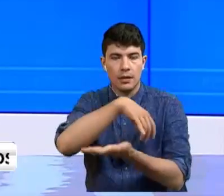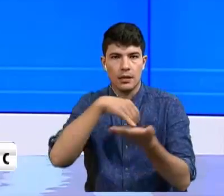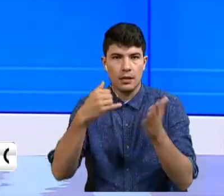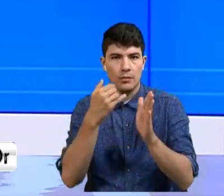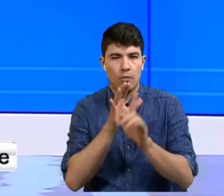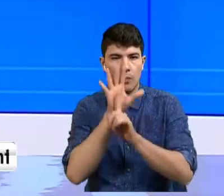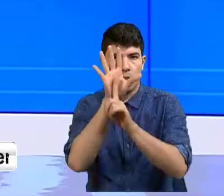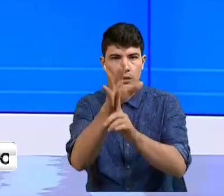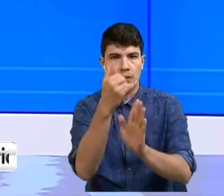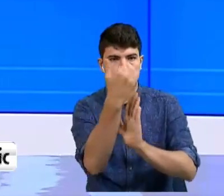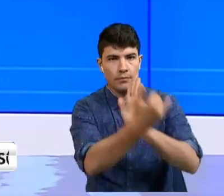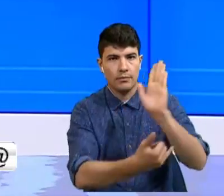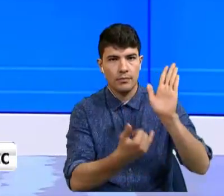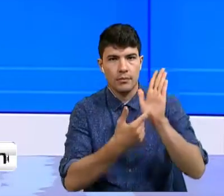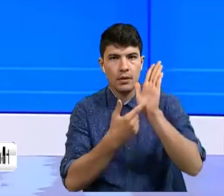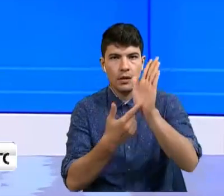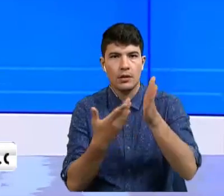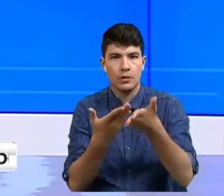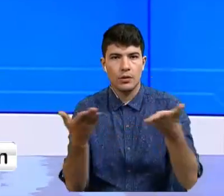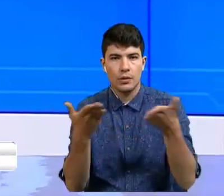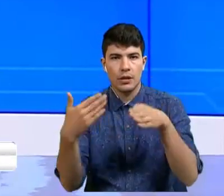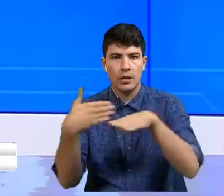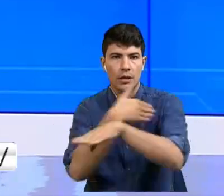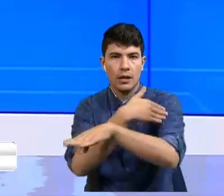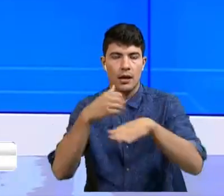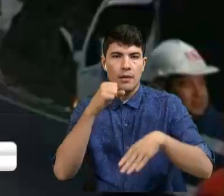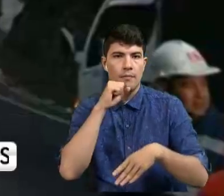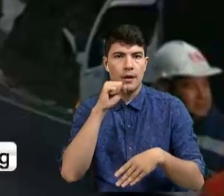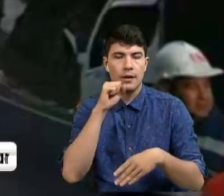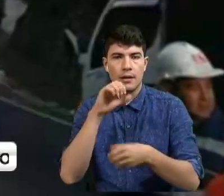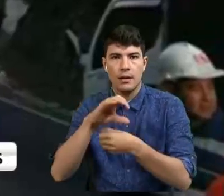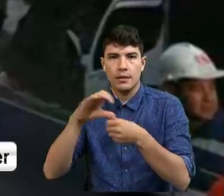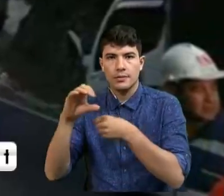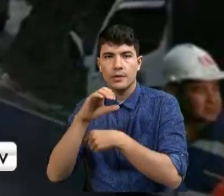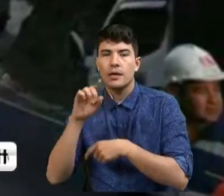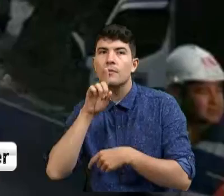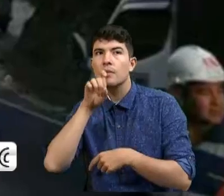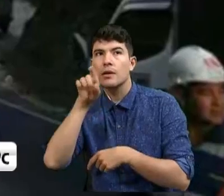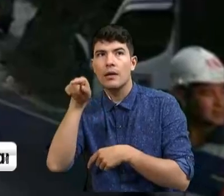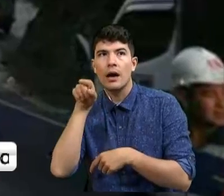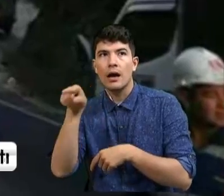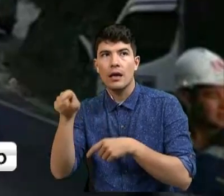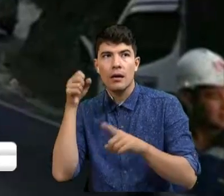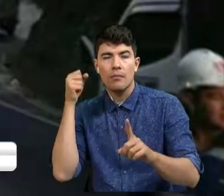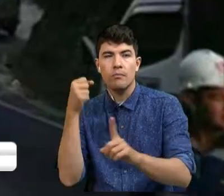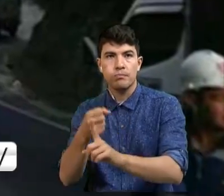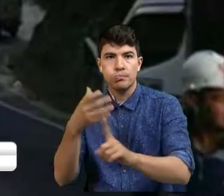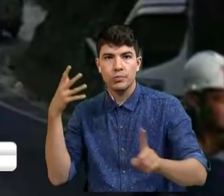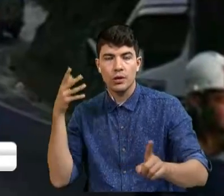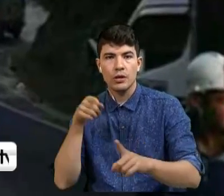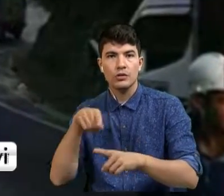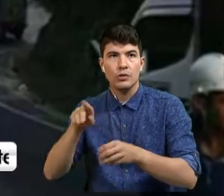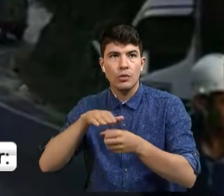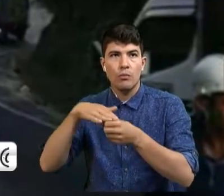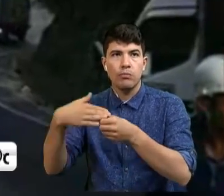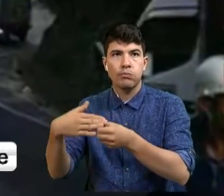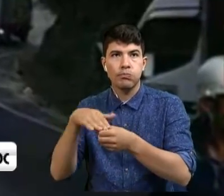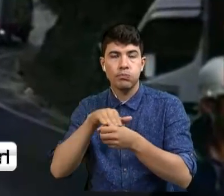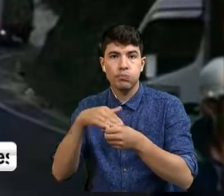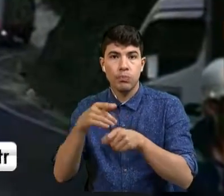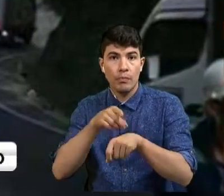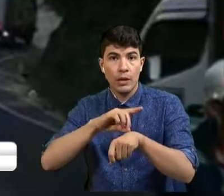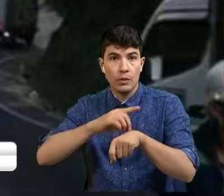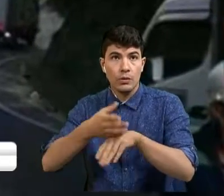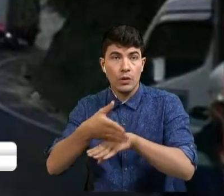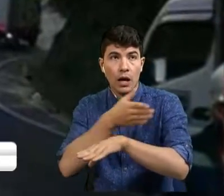La imagen del día que se origina en la vía entre Barranca Bermeja y la ciudad de Bucaramanga, donde se registró un aparatoso accidente de un tractocamión que minutos